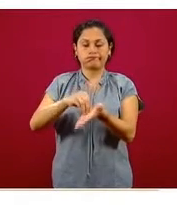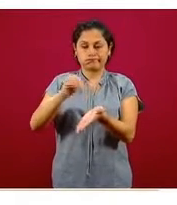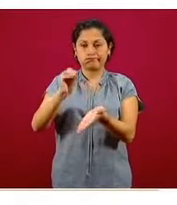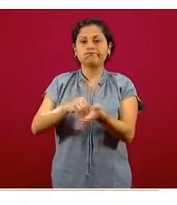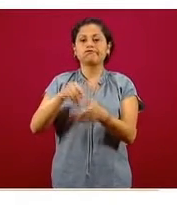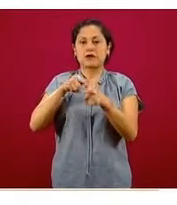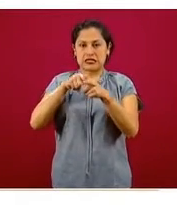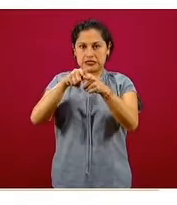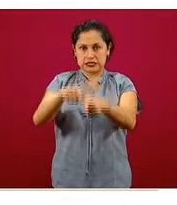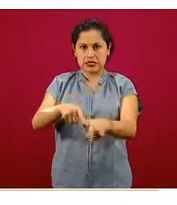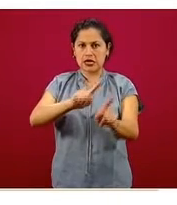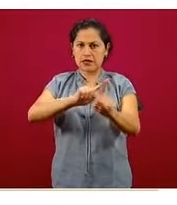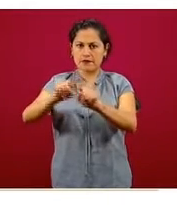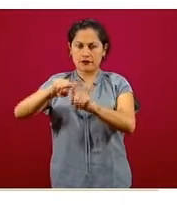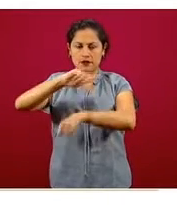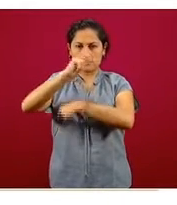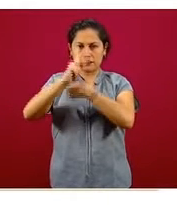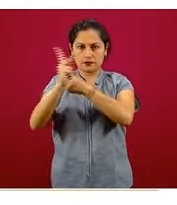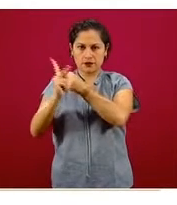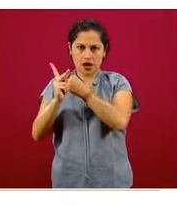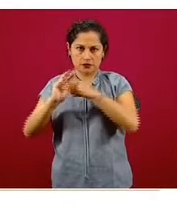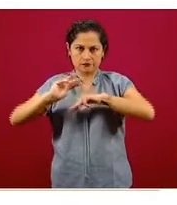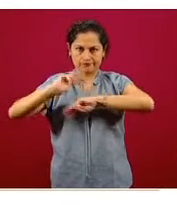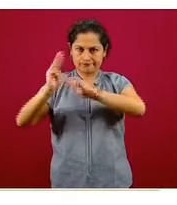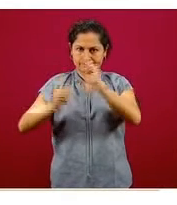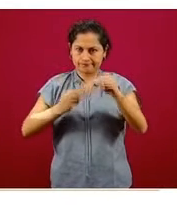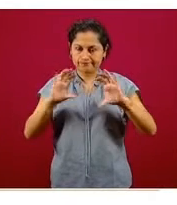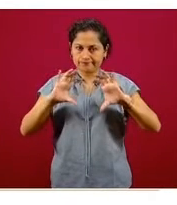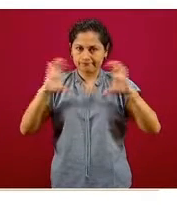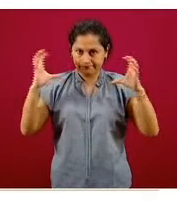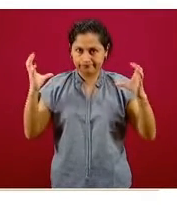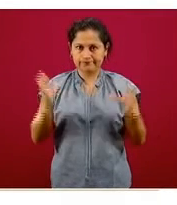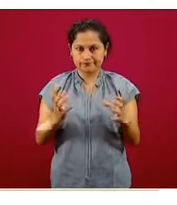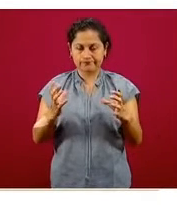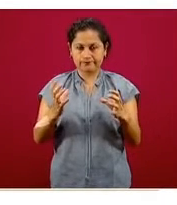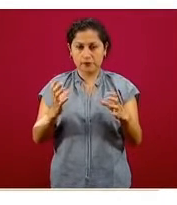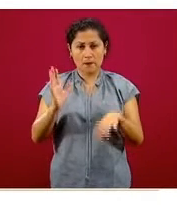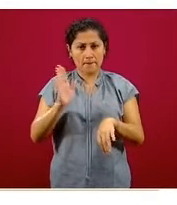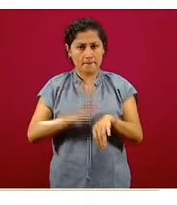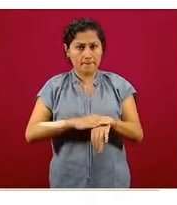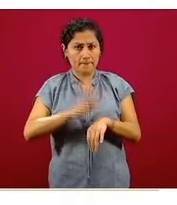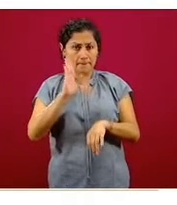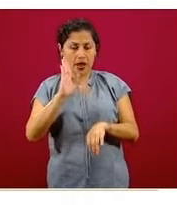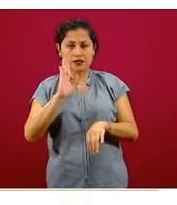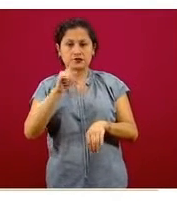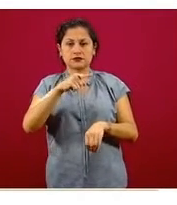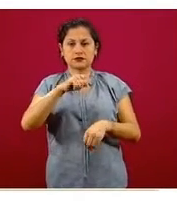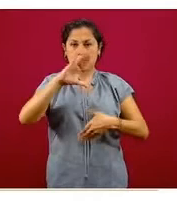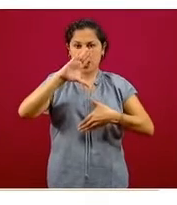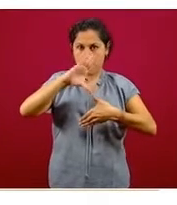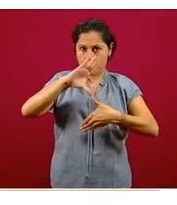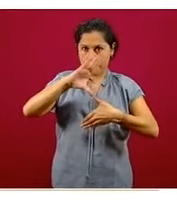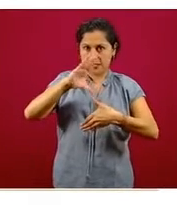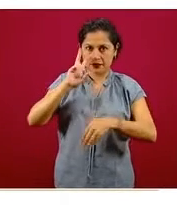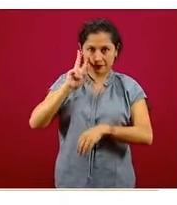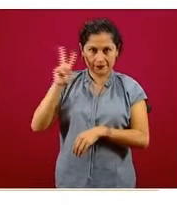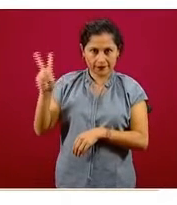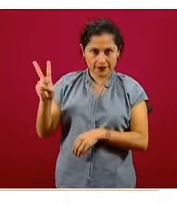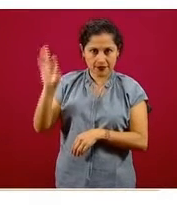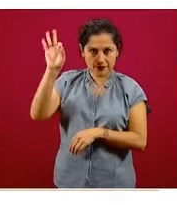mundial, que además está focalizada en la región de las Américas. Podemos ver que ese porcentaje